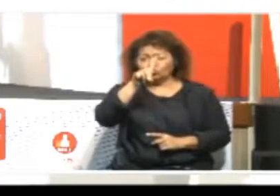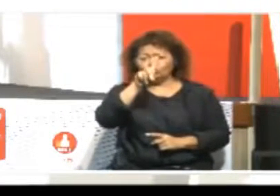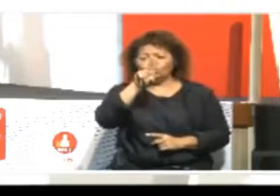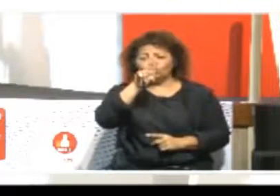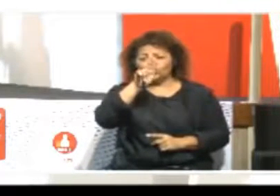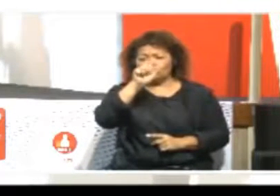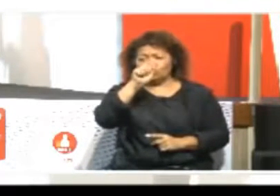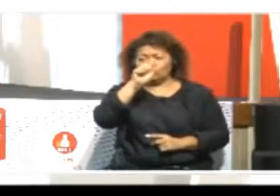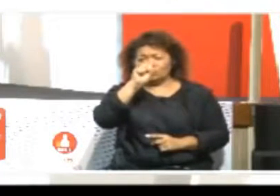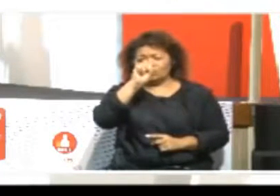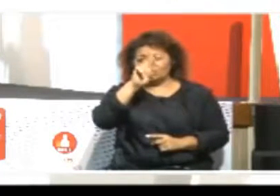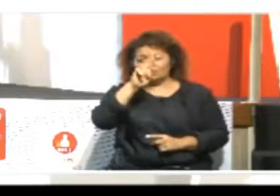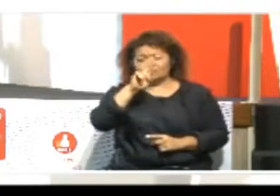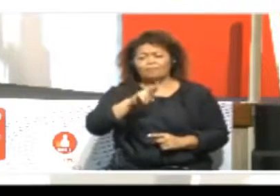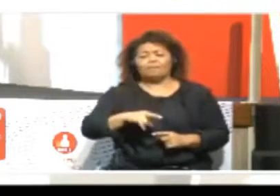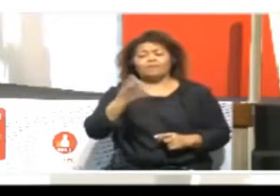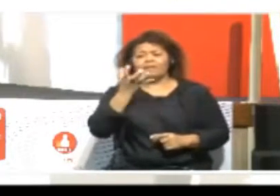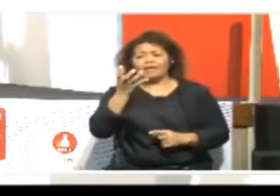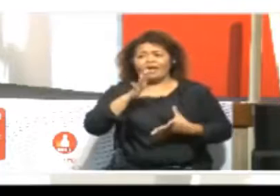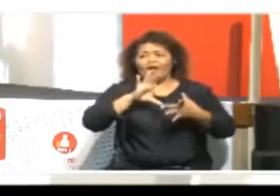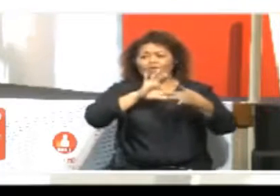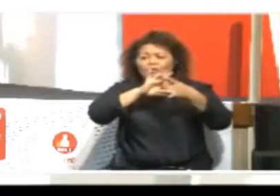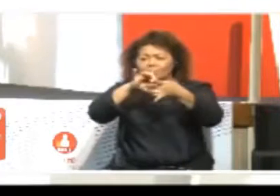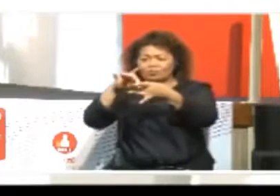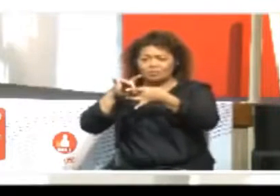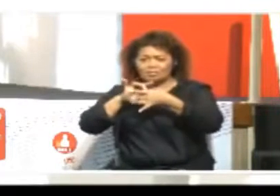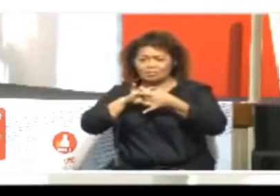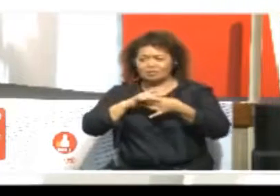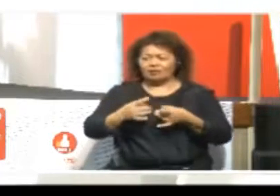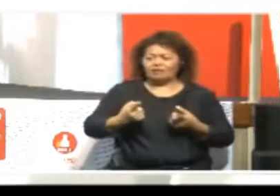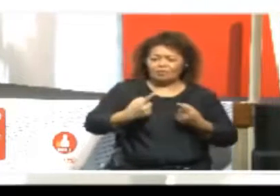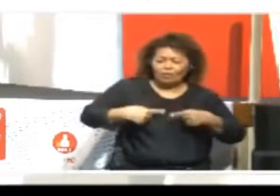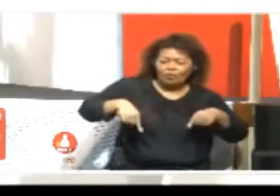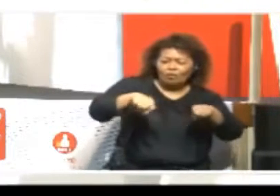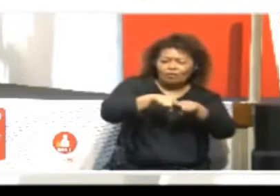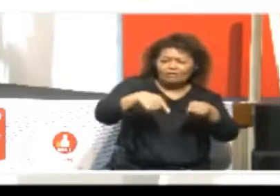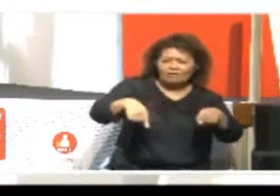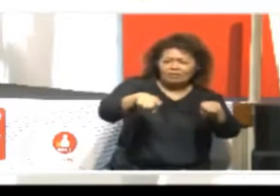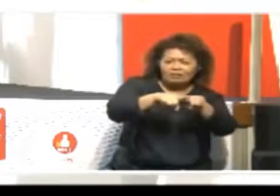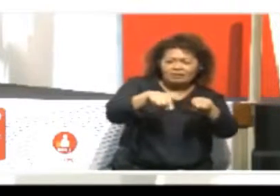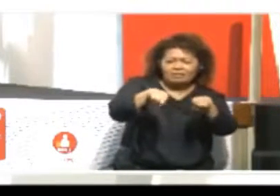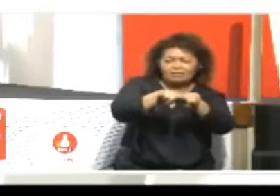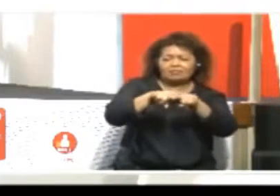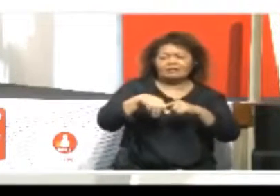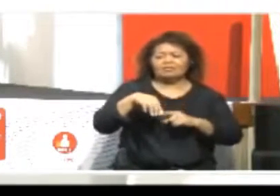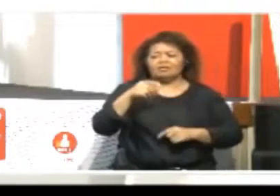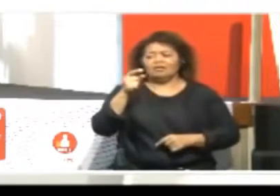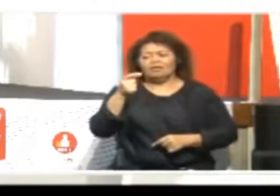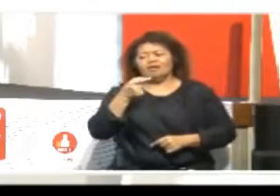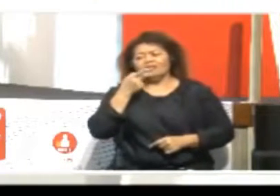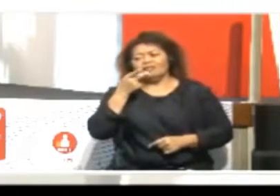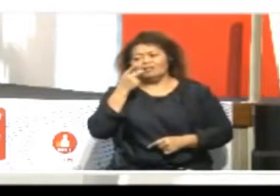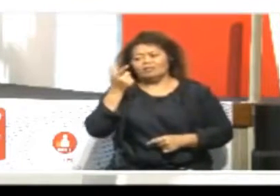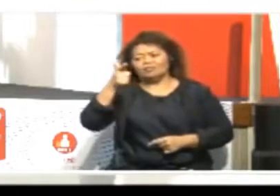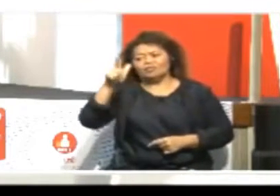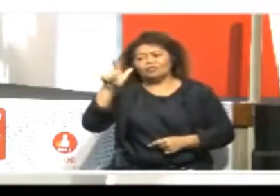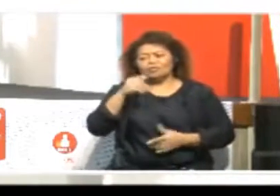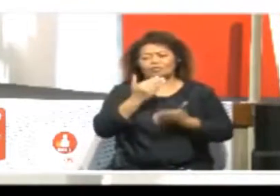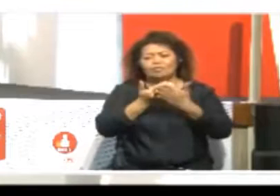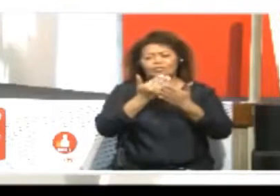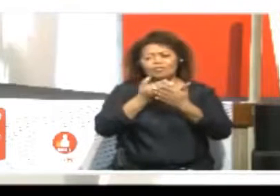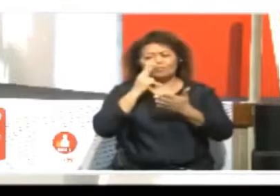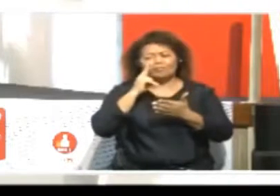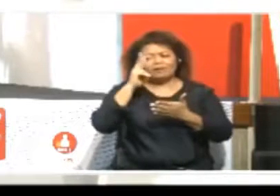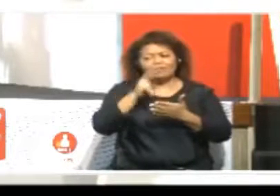obteniendo buenos resultados de eso. Eso ya es otro estudio, ver cómo realmente el asociativismo está generando beneficios para la